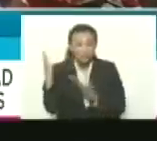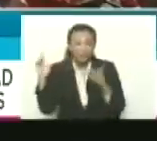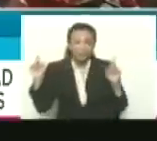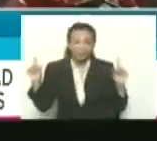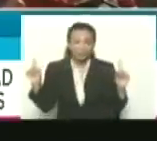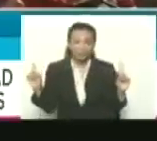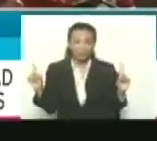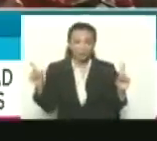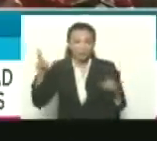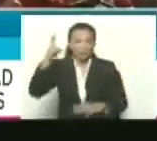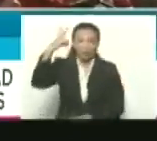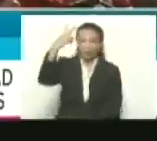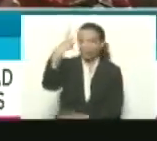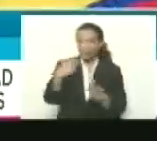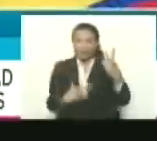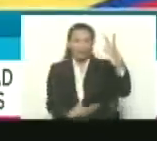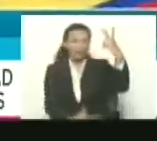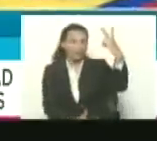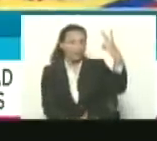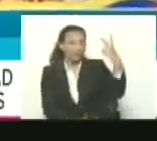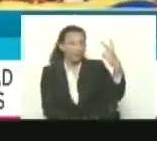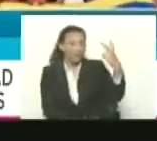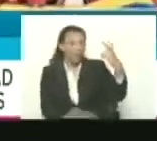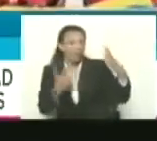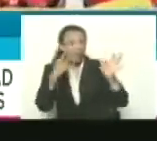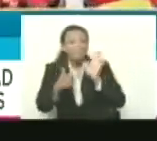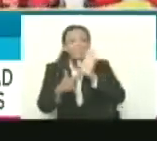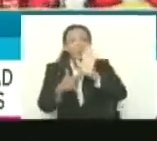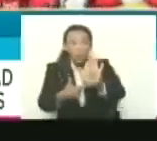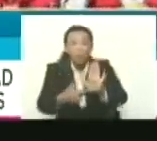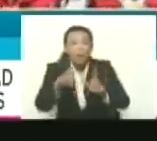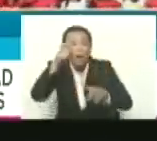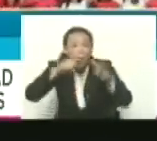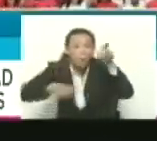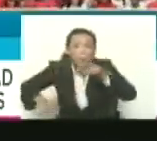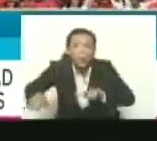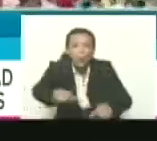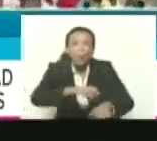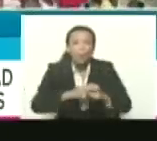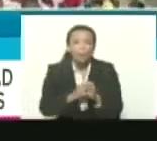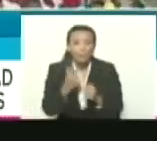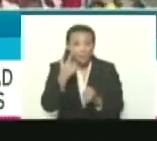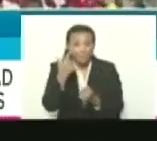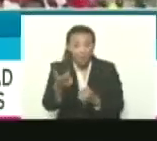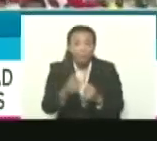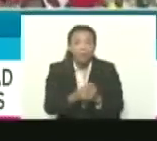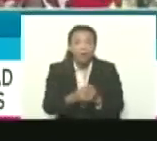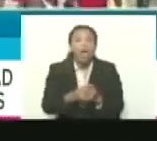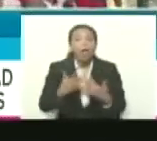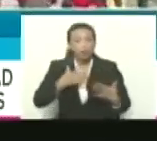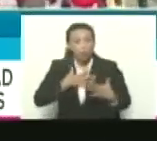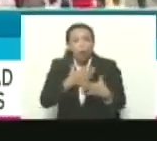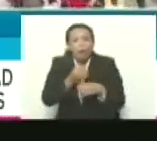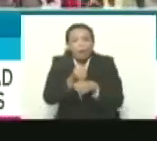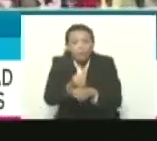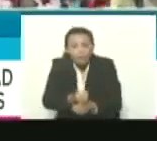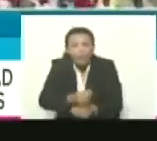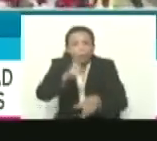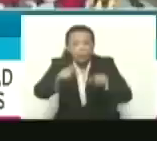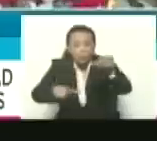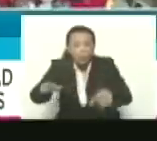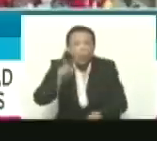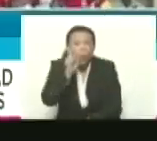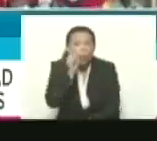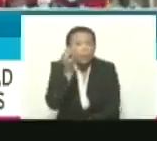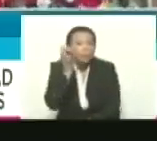que nosotros le digamos a nuestro pueblo lo que yo siempre le digo desde mi corazón. Confío en ustedes, hombres y